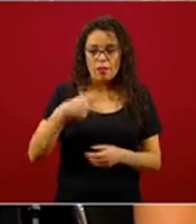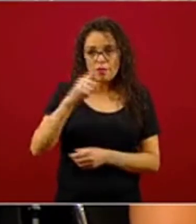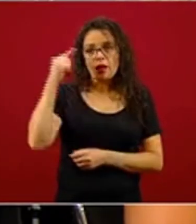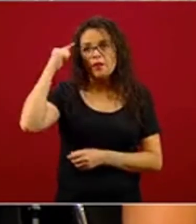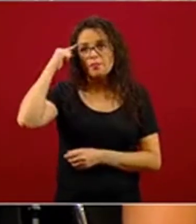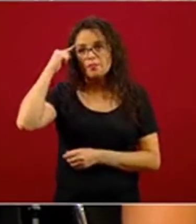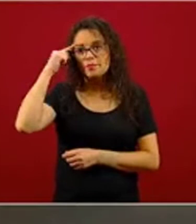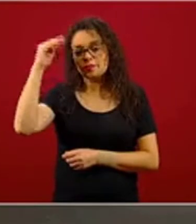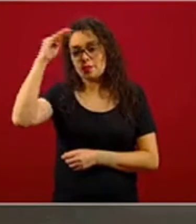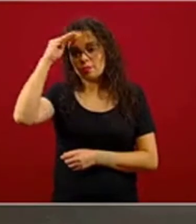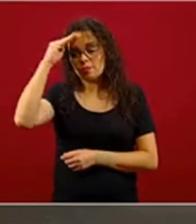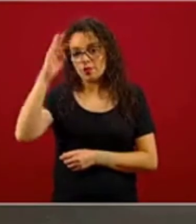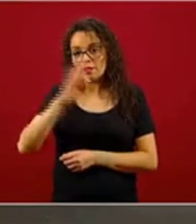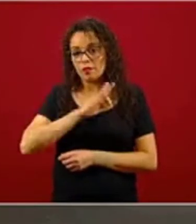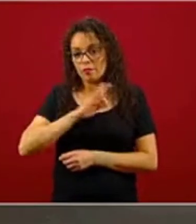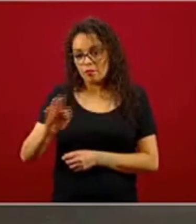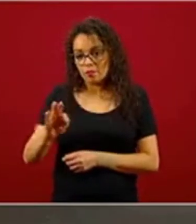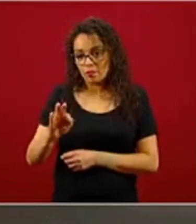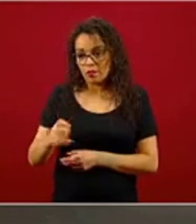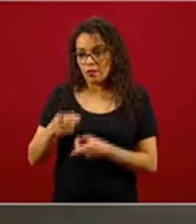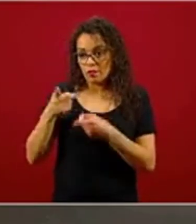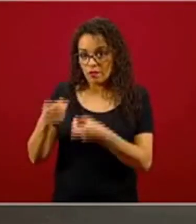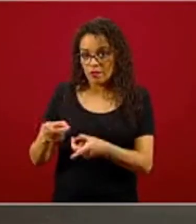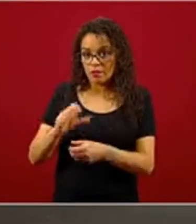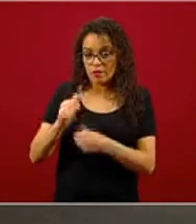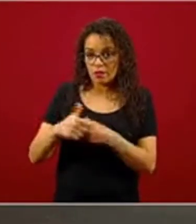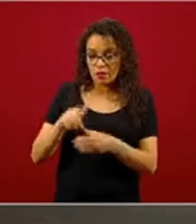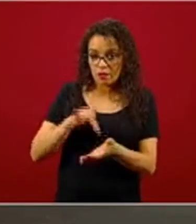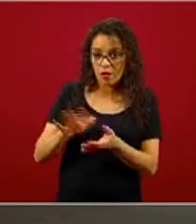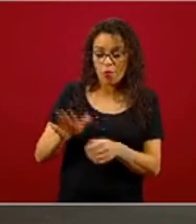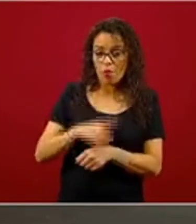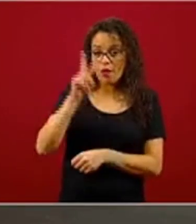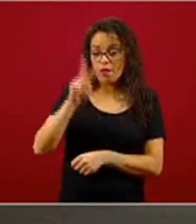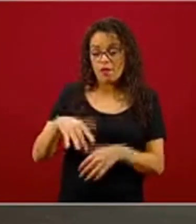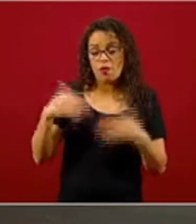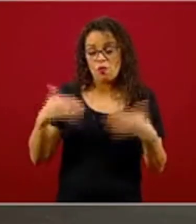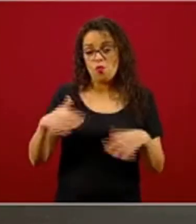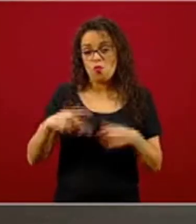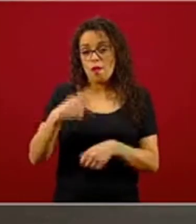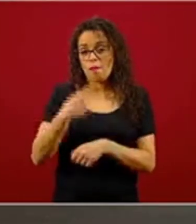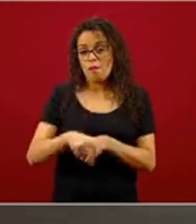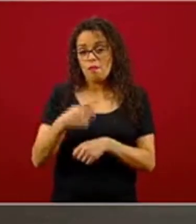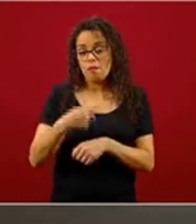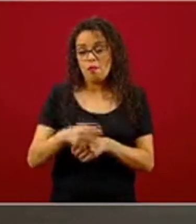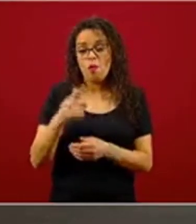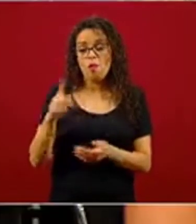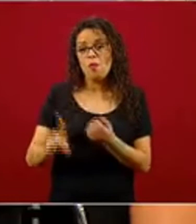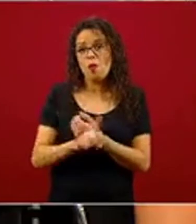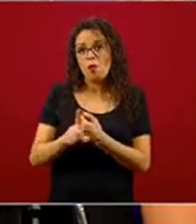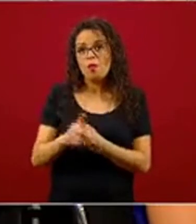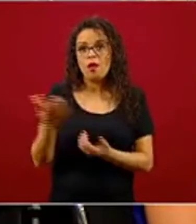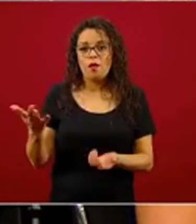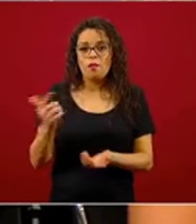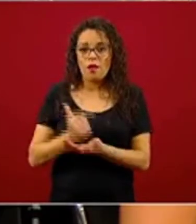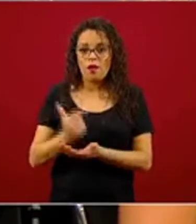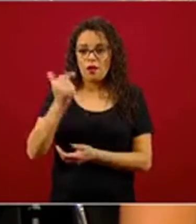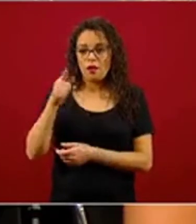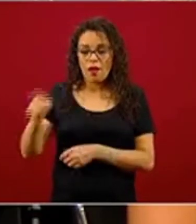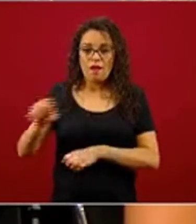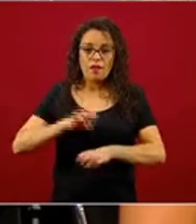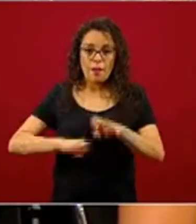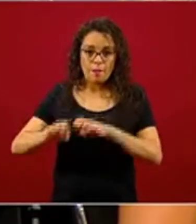una afectación muy grande para los pequeños y microempresarios, que además de todo esto que han sido solidarios y